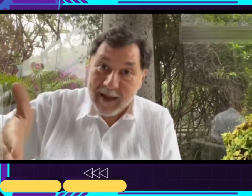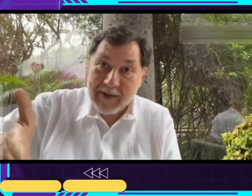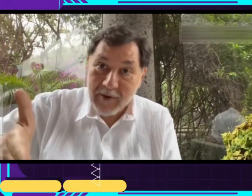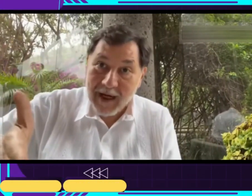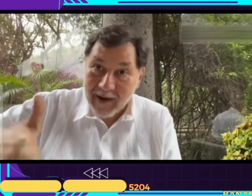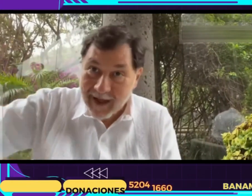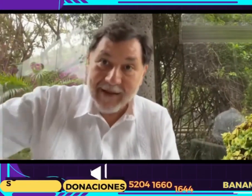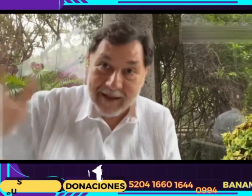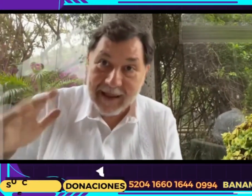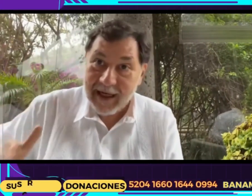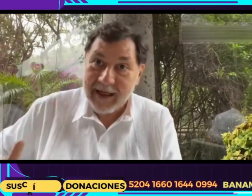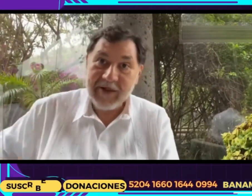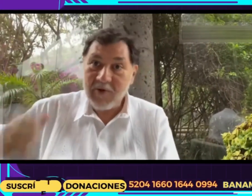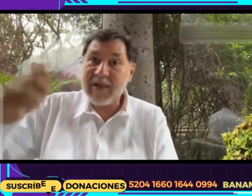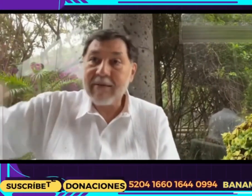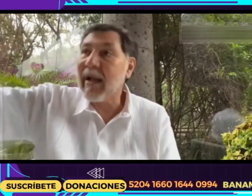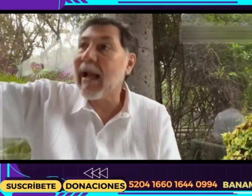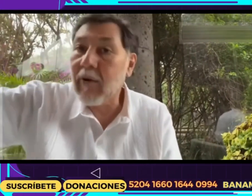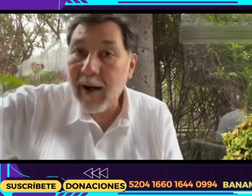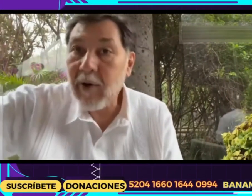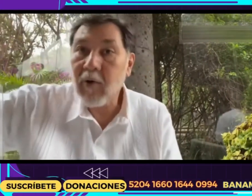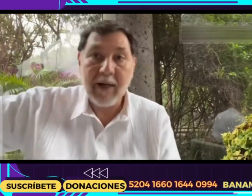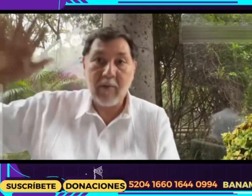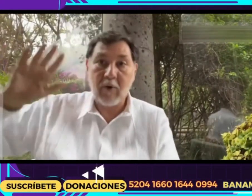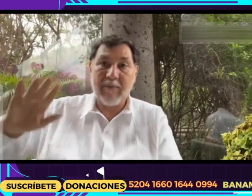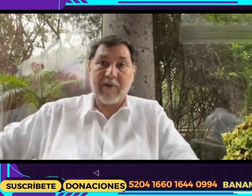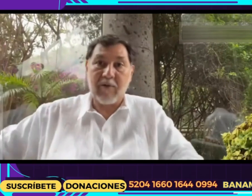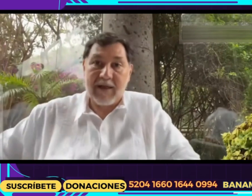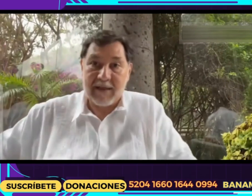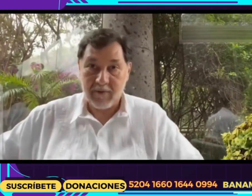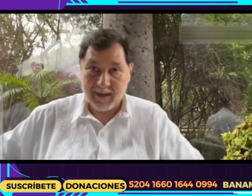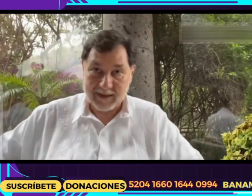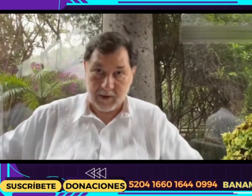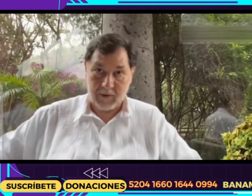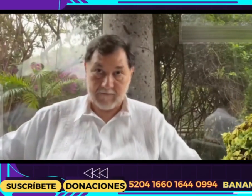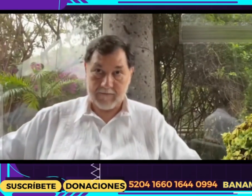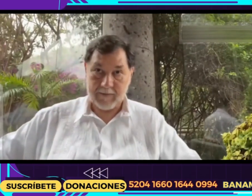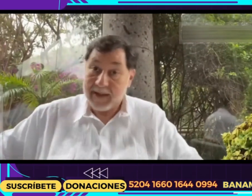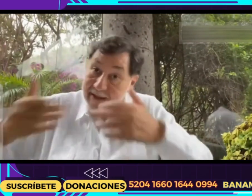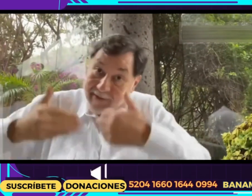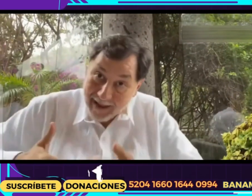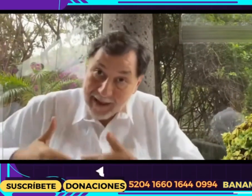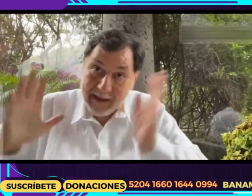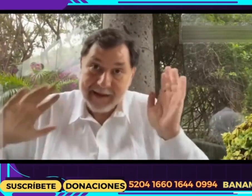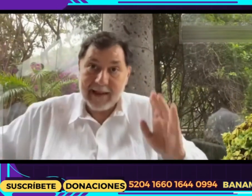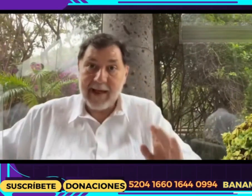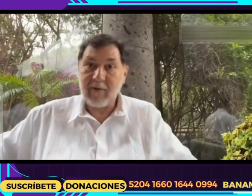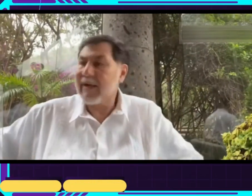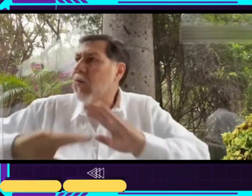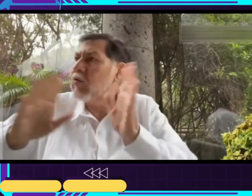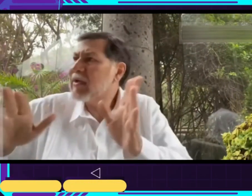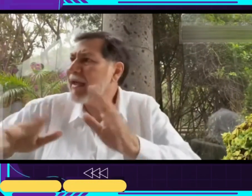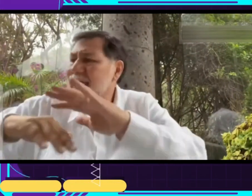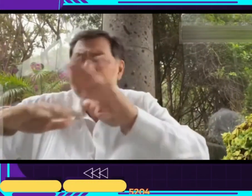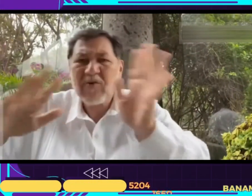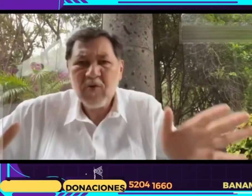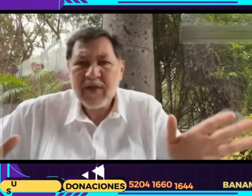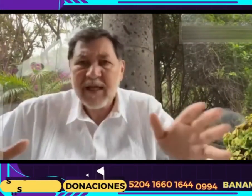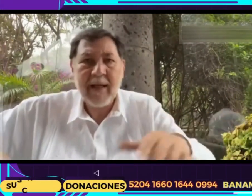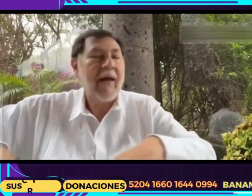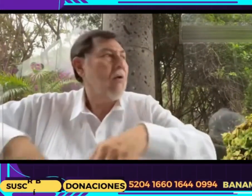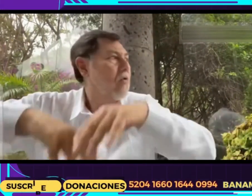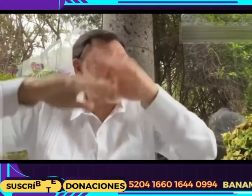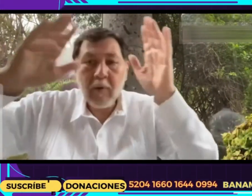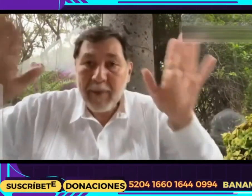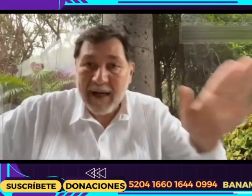este momento clave, antes de la elección, dicen: me la juego con el Movimiento de Transformación. Y se viene en este lado, te guste, te